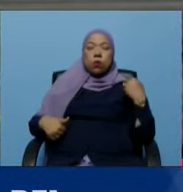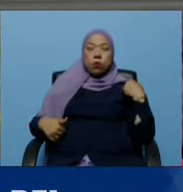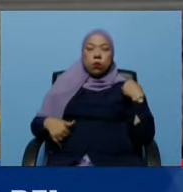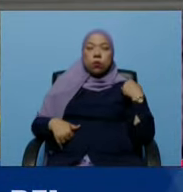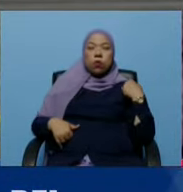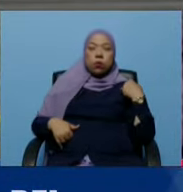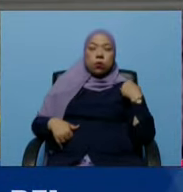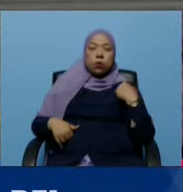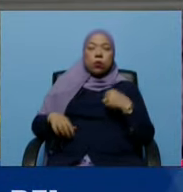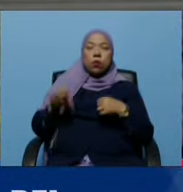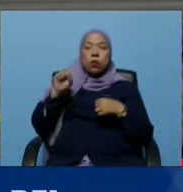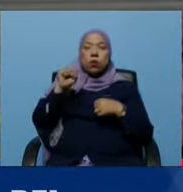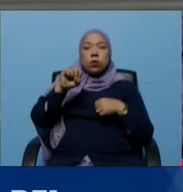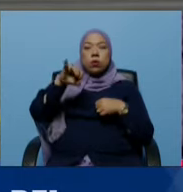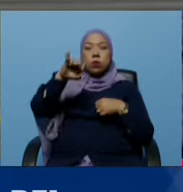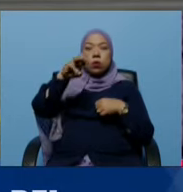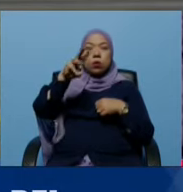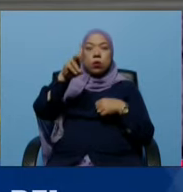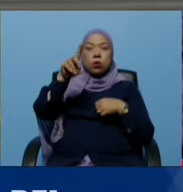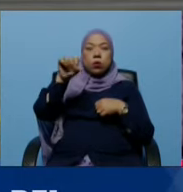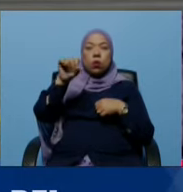Sidor, ingeniero Sandy Villarruel.